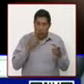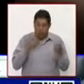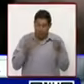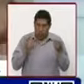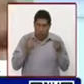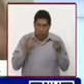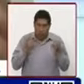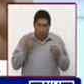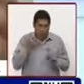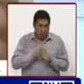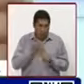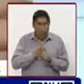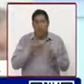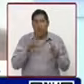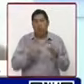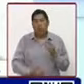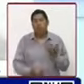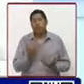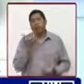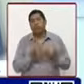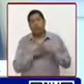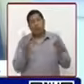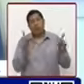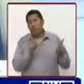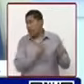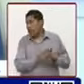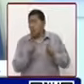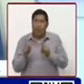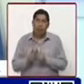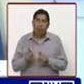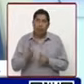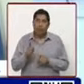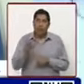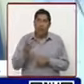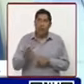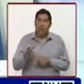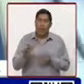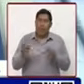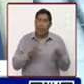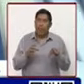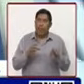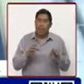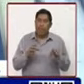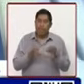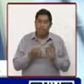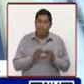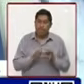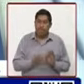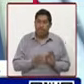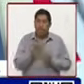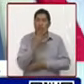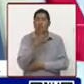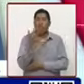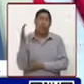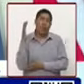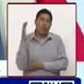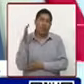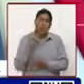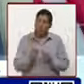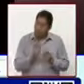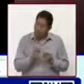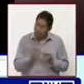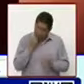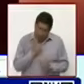control, combate de incendios forestales, pero además el componente de restauración de los bosques. Justamente